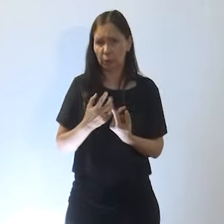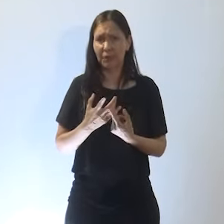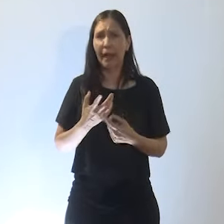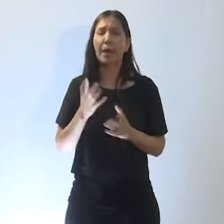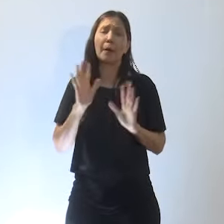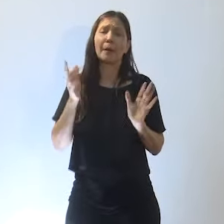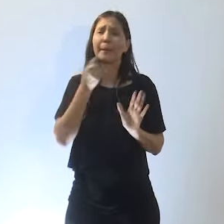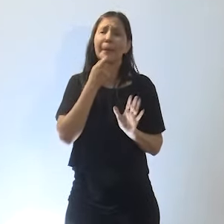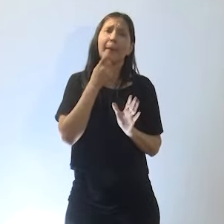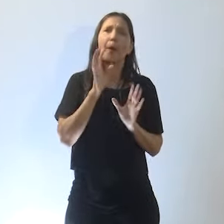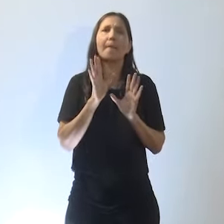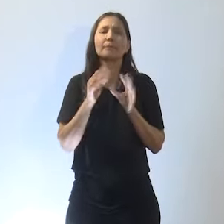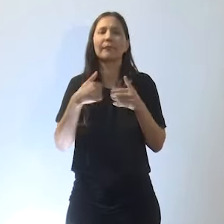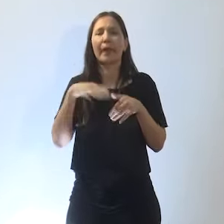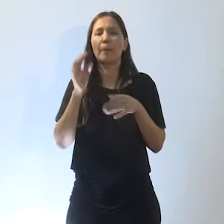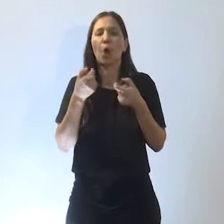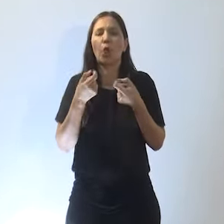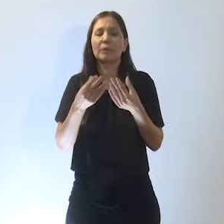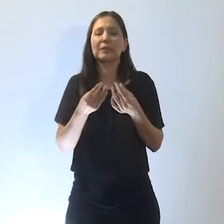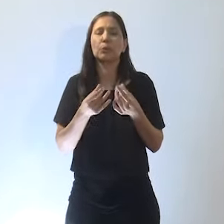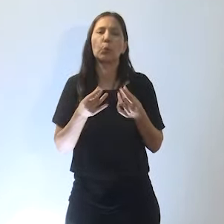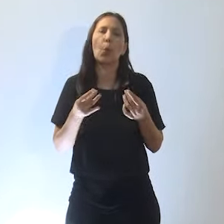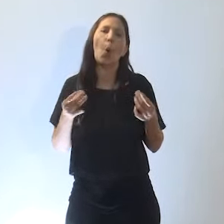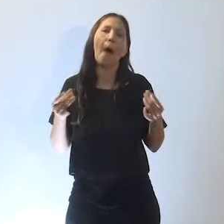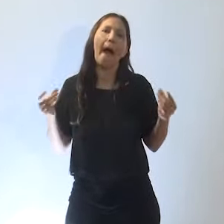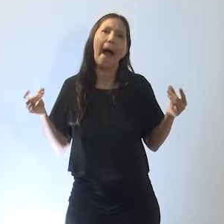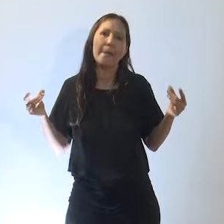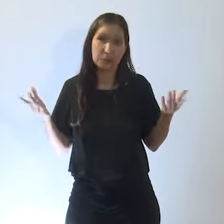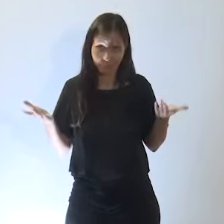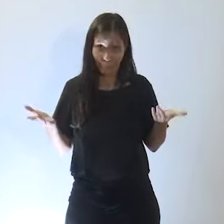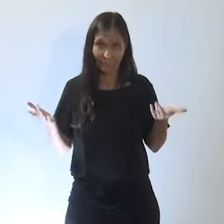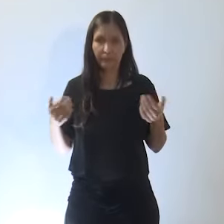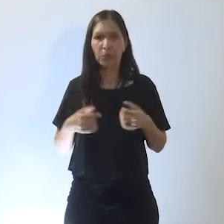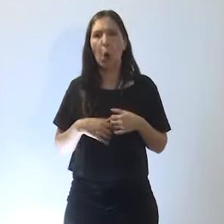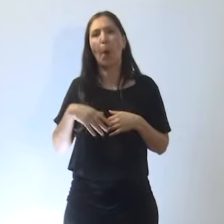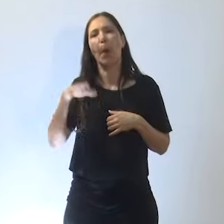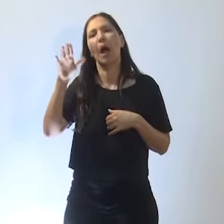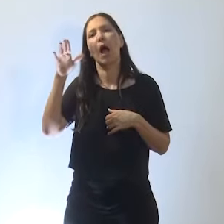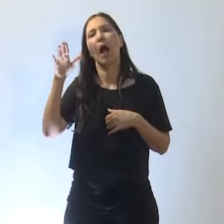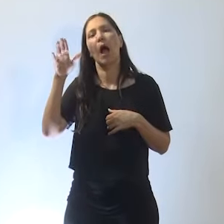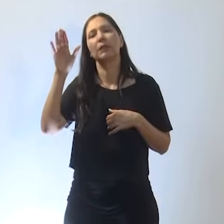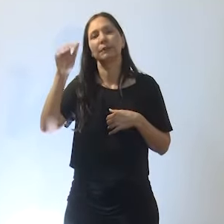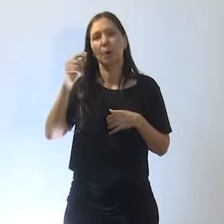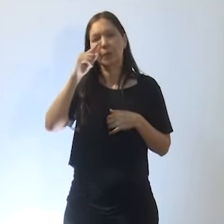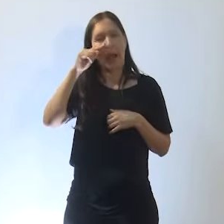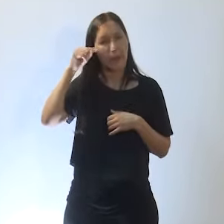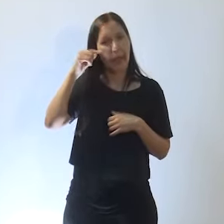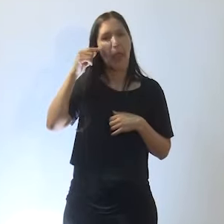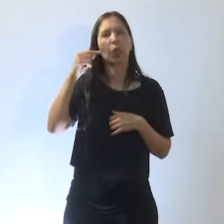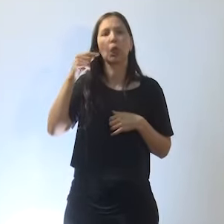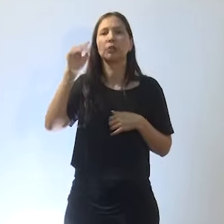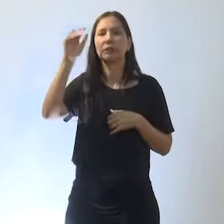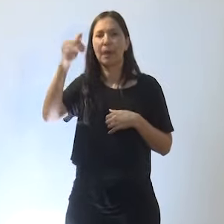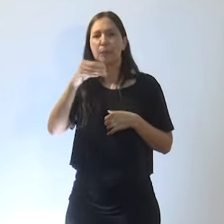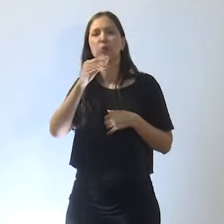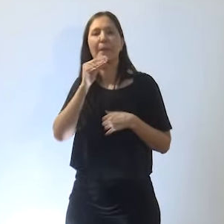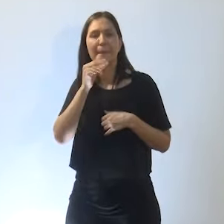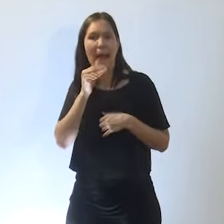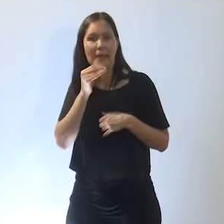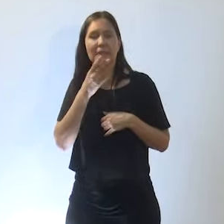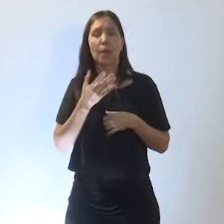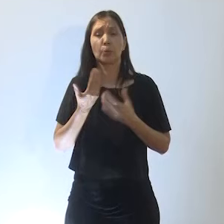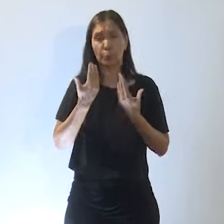suavizar no Entonces vamos a llevarlo a sios vamos a llevarlo a Alberto vamos a llevarlo a masa puede ser o no